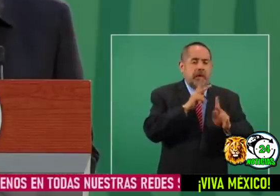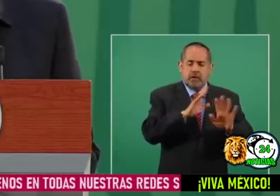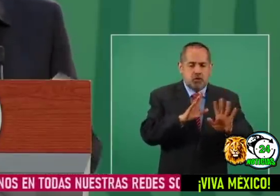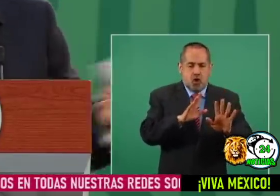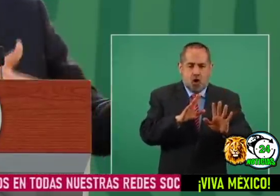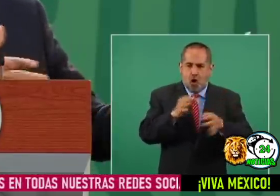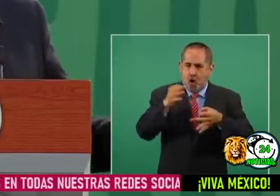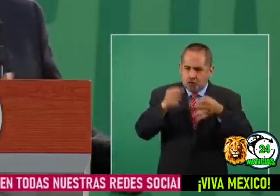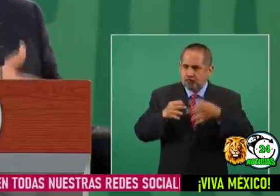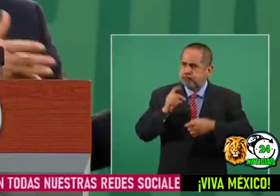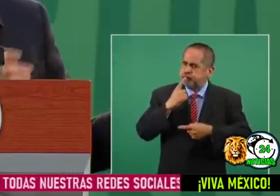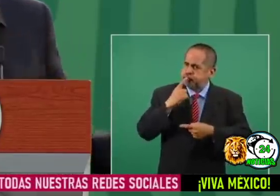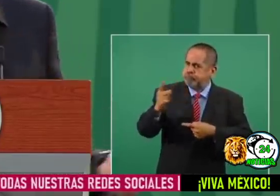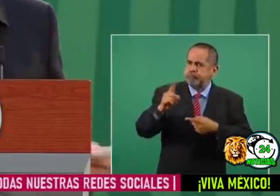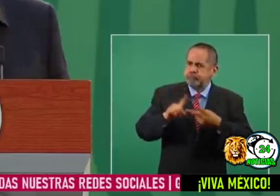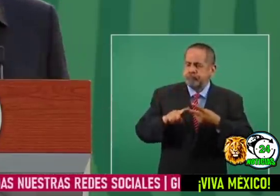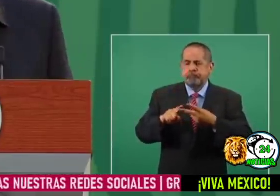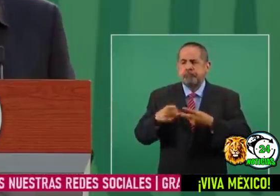Ustedes